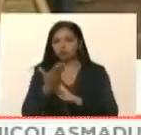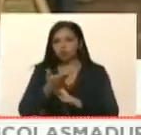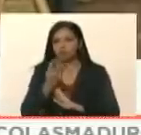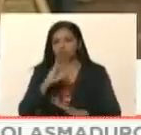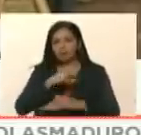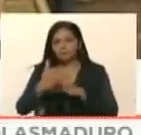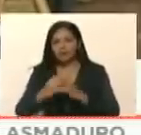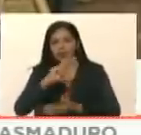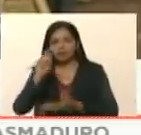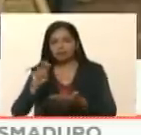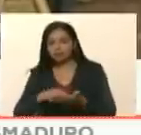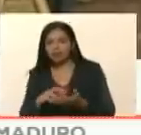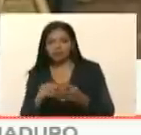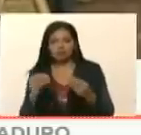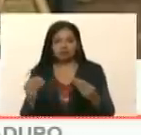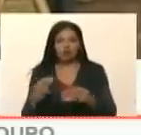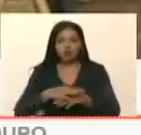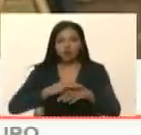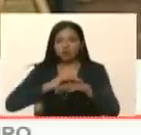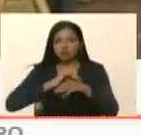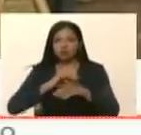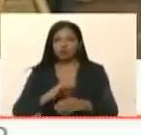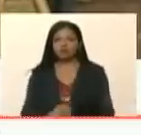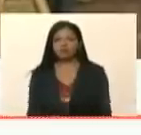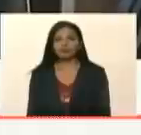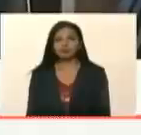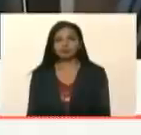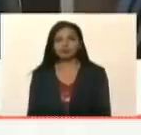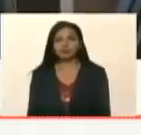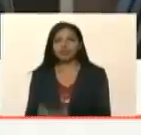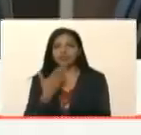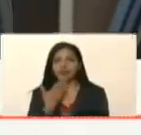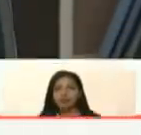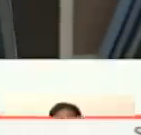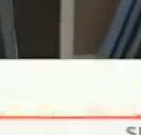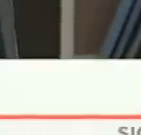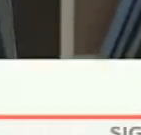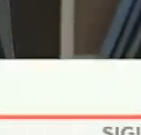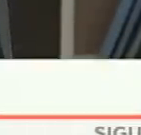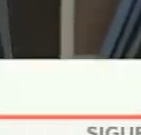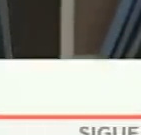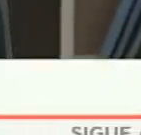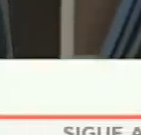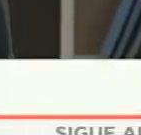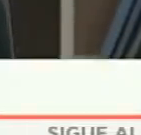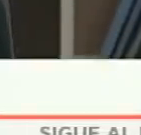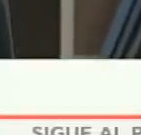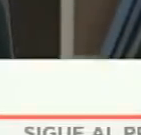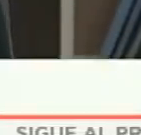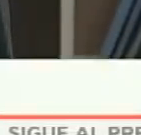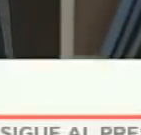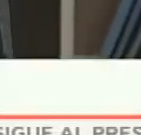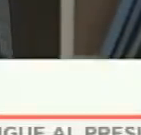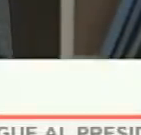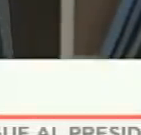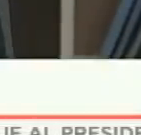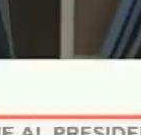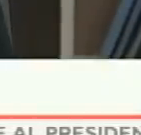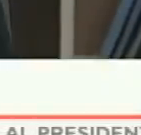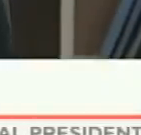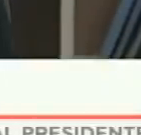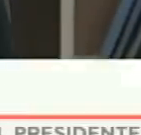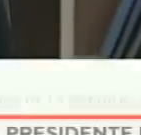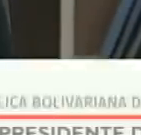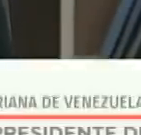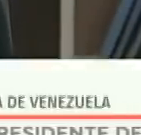Plan Nacional de Proteína Animal. Por favor, vicepresidenta. Gracias, presidente. Bueno, esto fue un plan instruido por usted, donde se garantiza